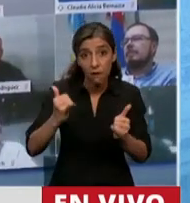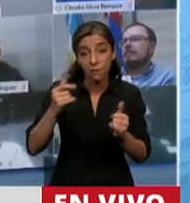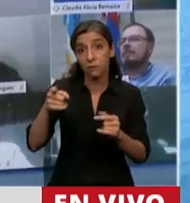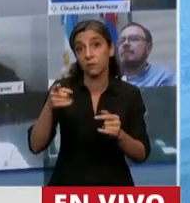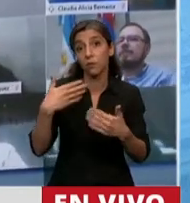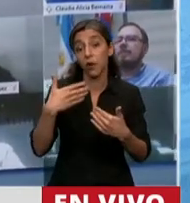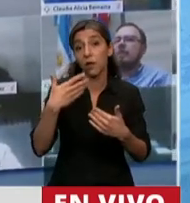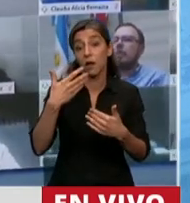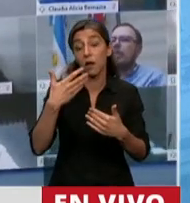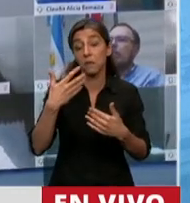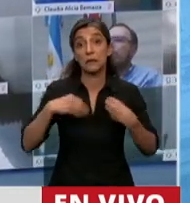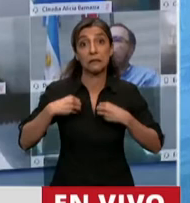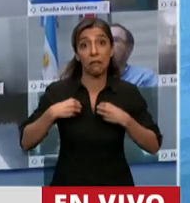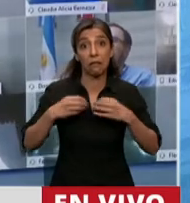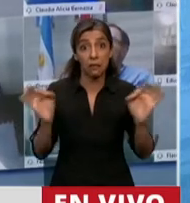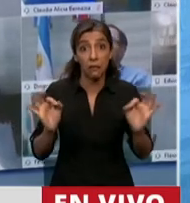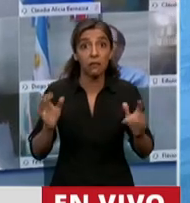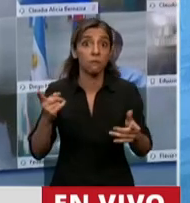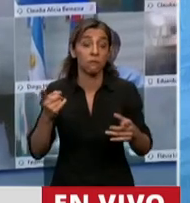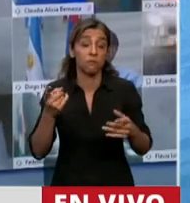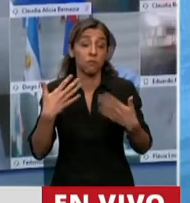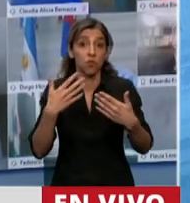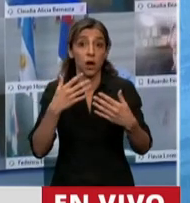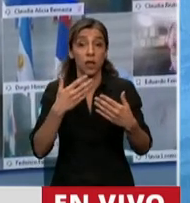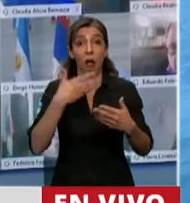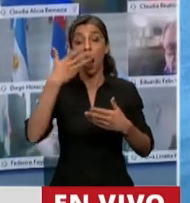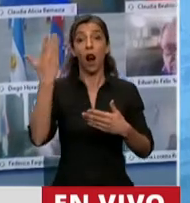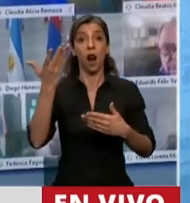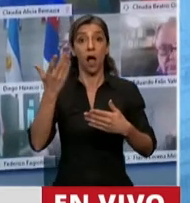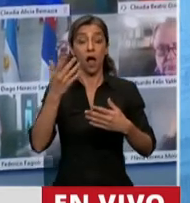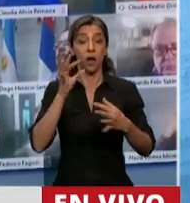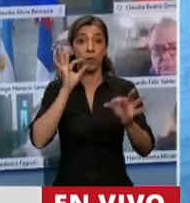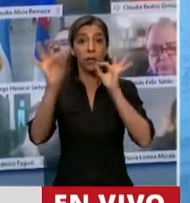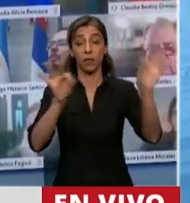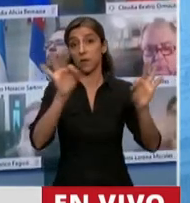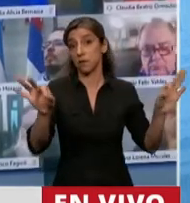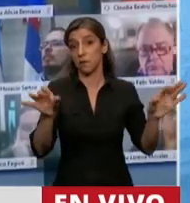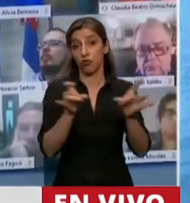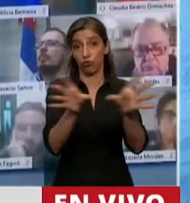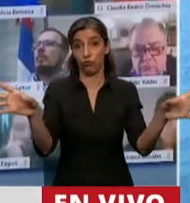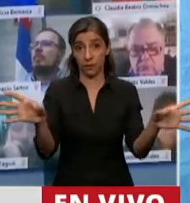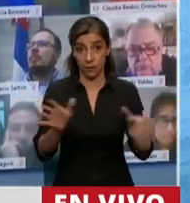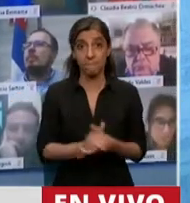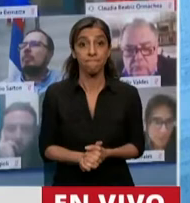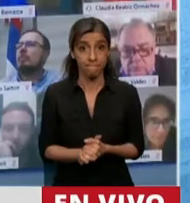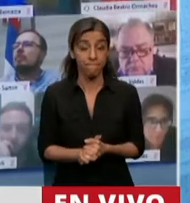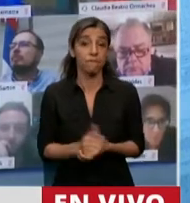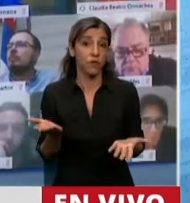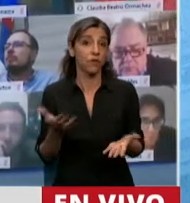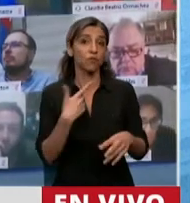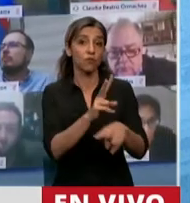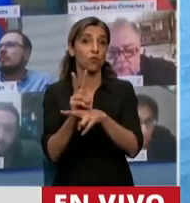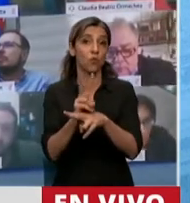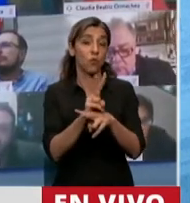desparramando el virus ahí en el Congreso. Entonces, para cuidar la salud de todos los presentes y principalmente de los trabajadores y trabajadoras